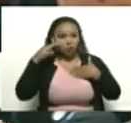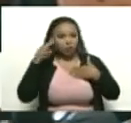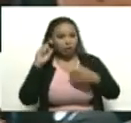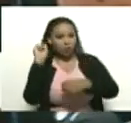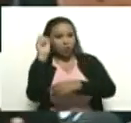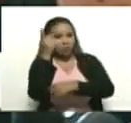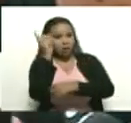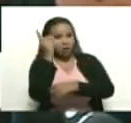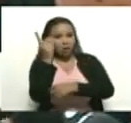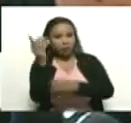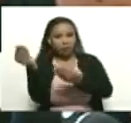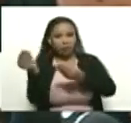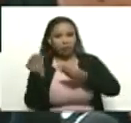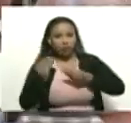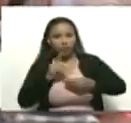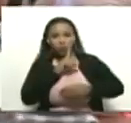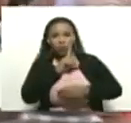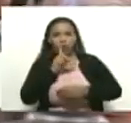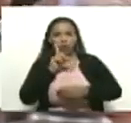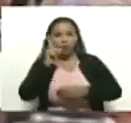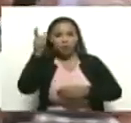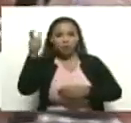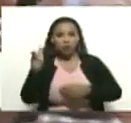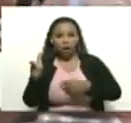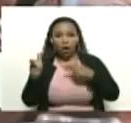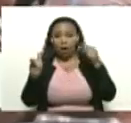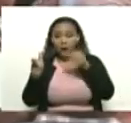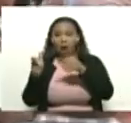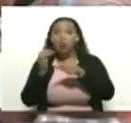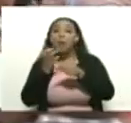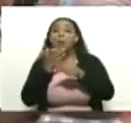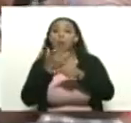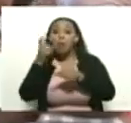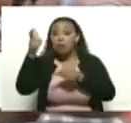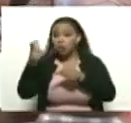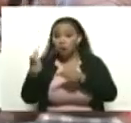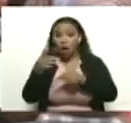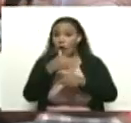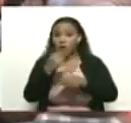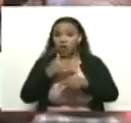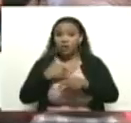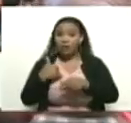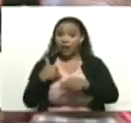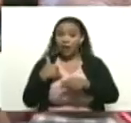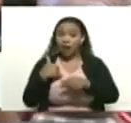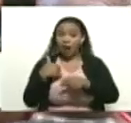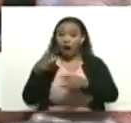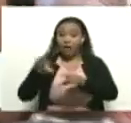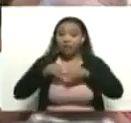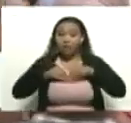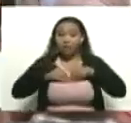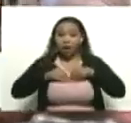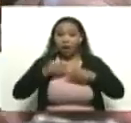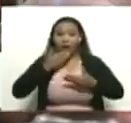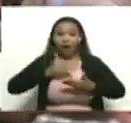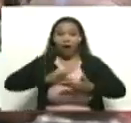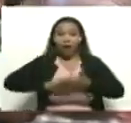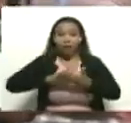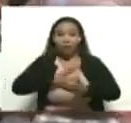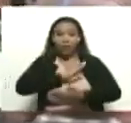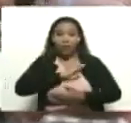Que me entregue el nombre de ese funcionario. Porque si un funcionario no quiere aceptarle una carta al pueblo, no merece estar en ese